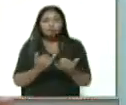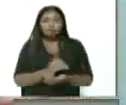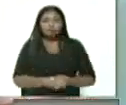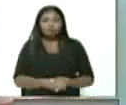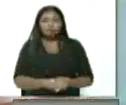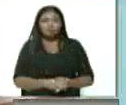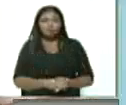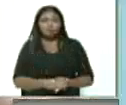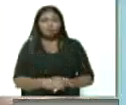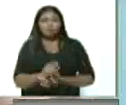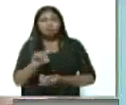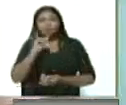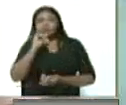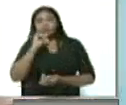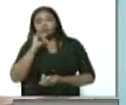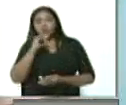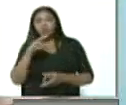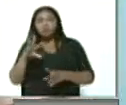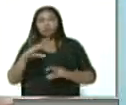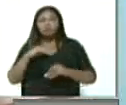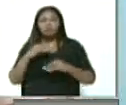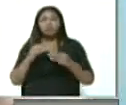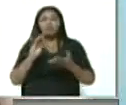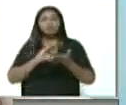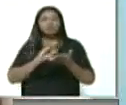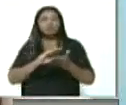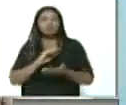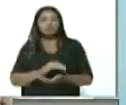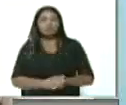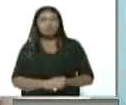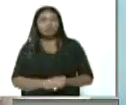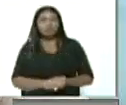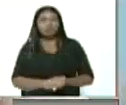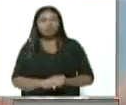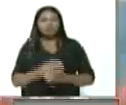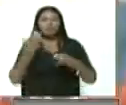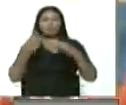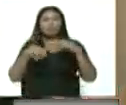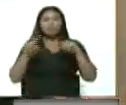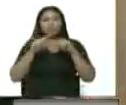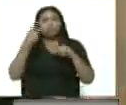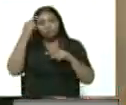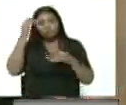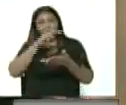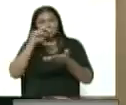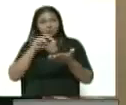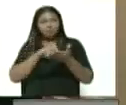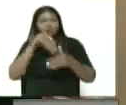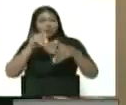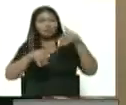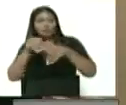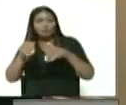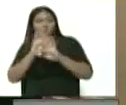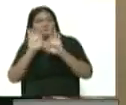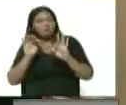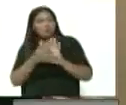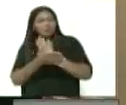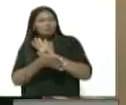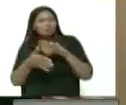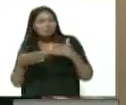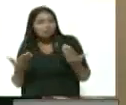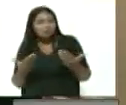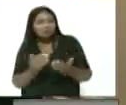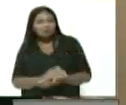esa información la recibe el centro y la envía bien al consejo nacional electoral de tal manera que